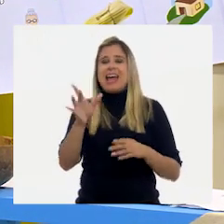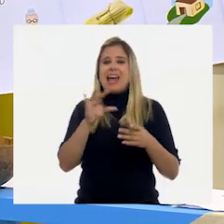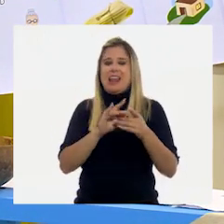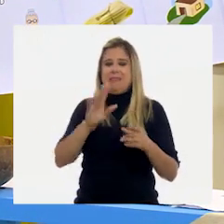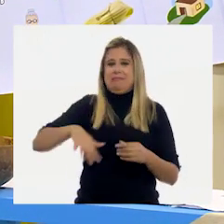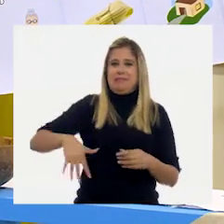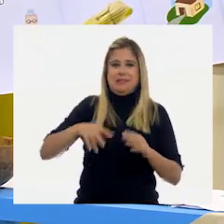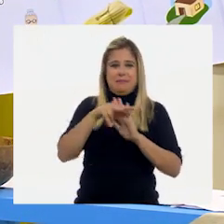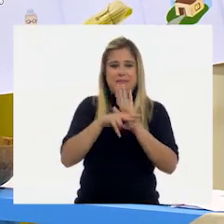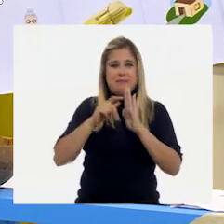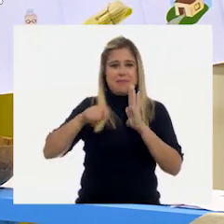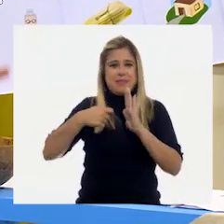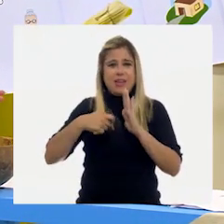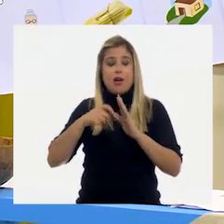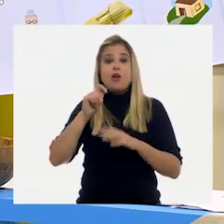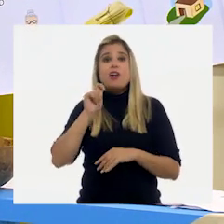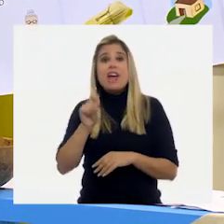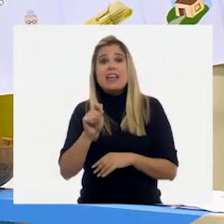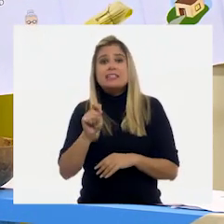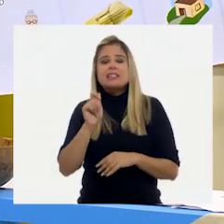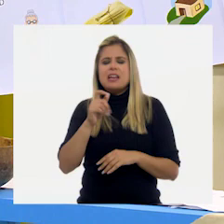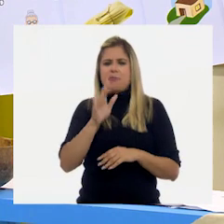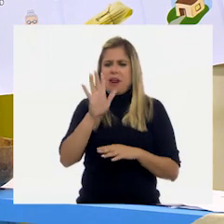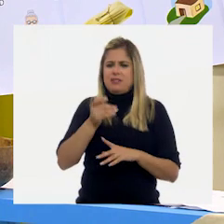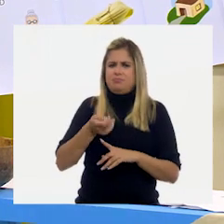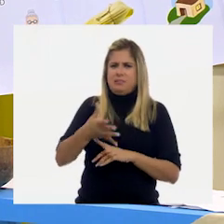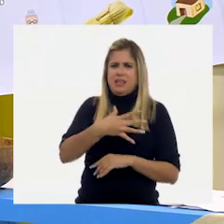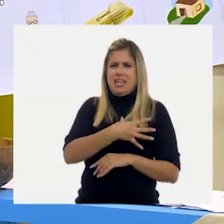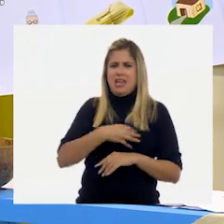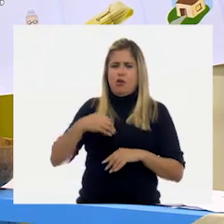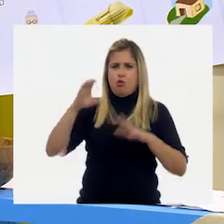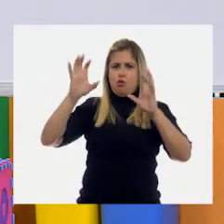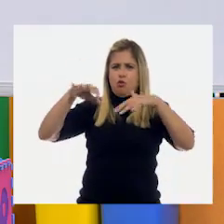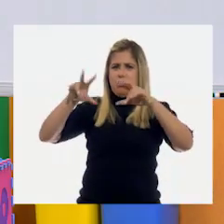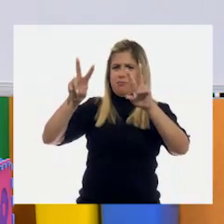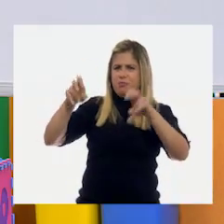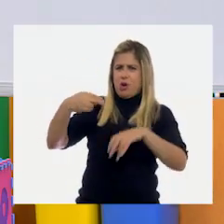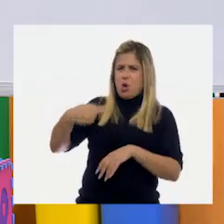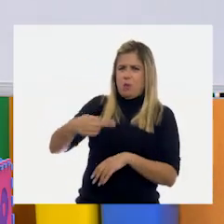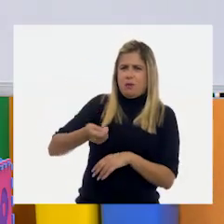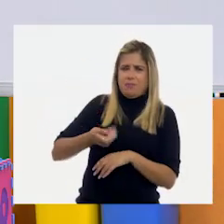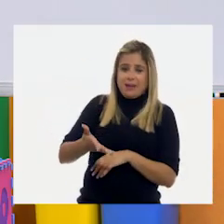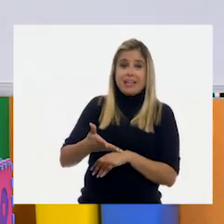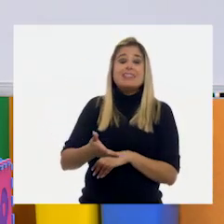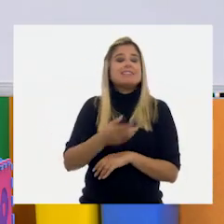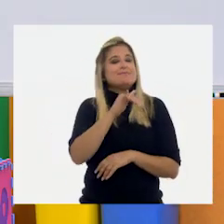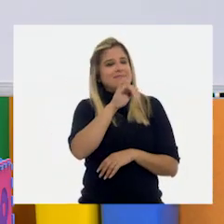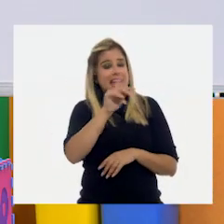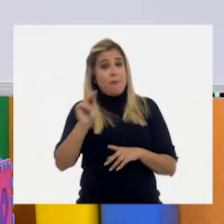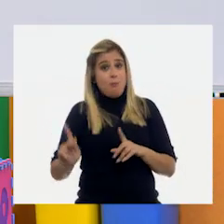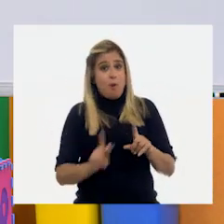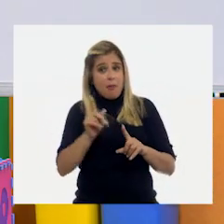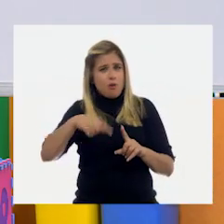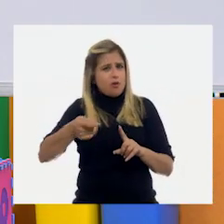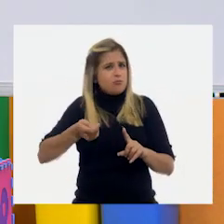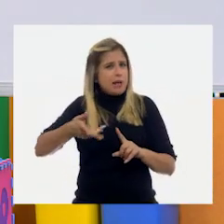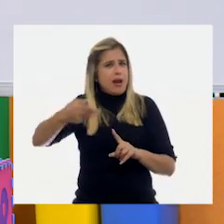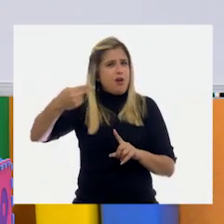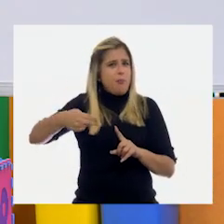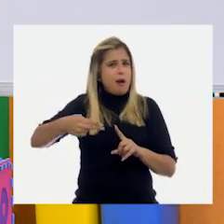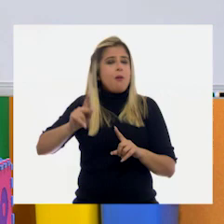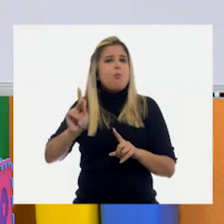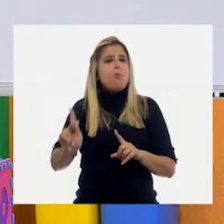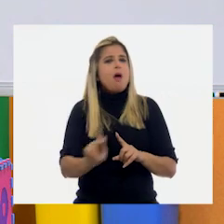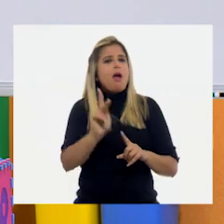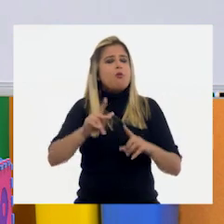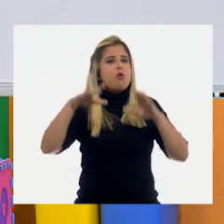el video, son los hijos de la lluvia. Así es, Pepe, somos el pueblo de la lluvia. El pueblo de la lluvia. Sí,